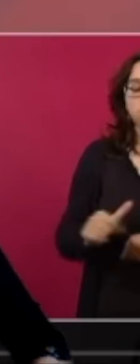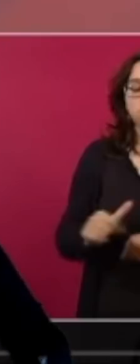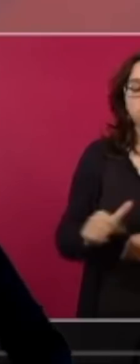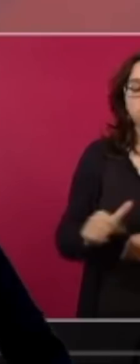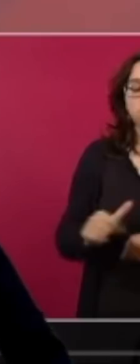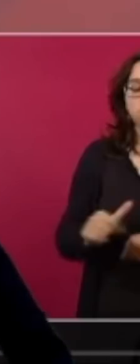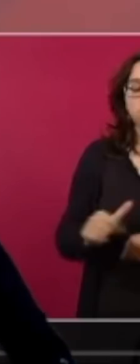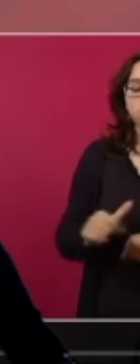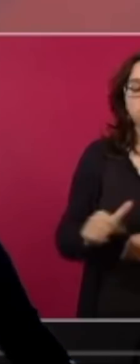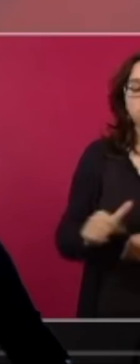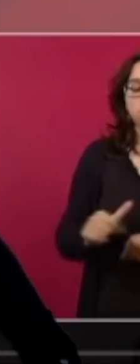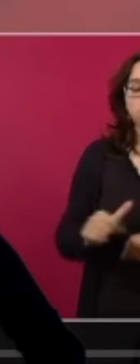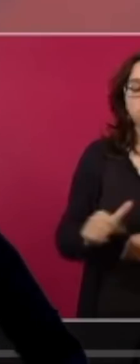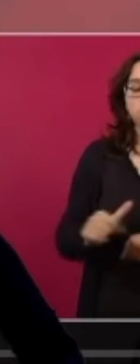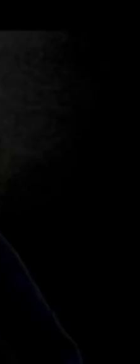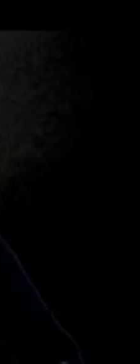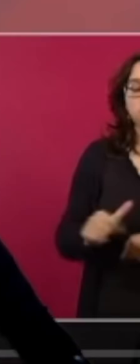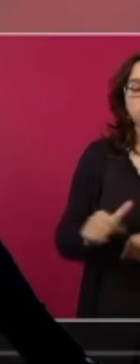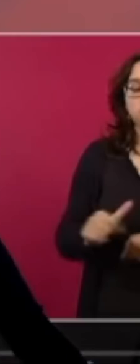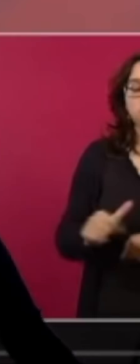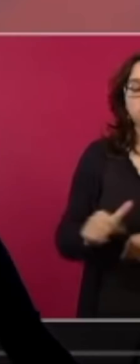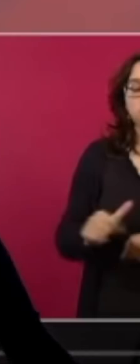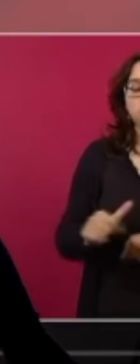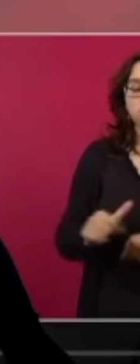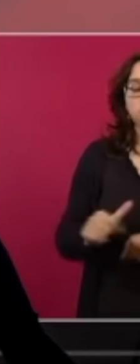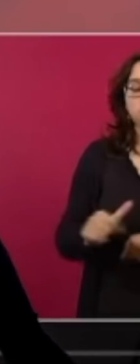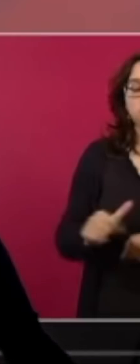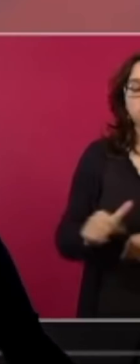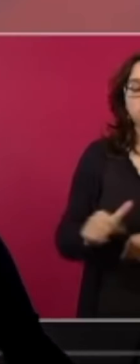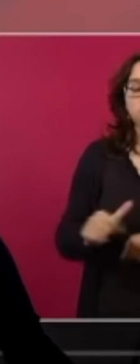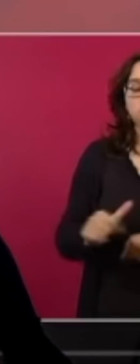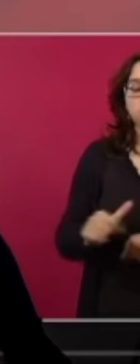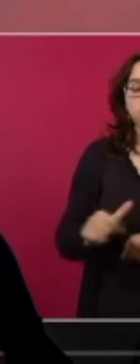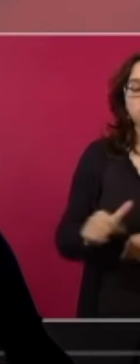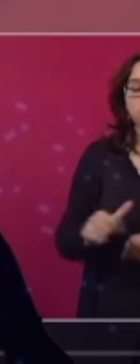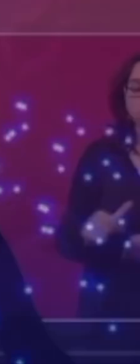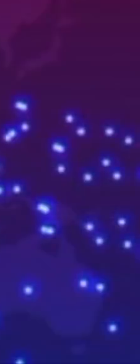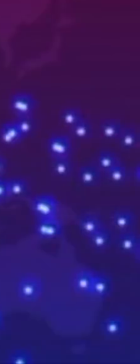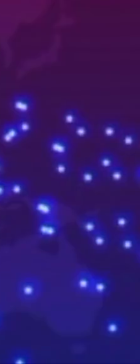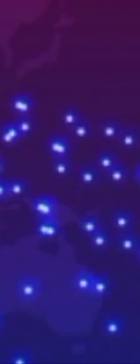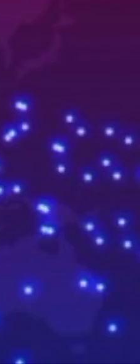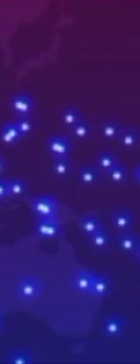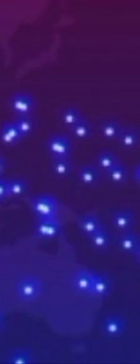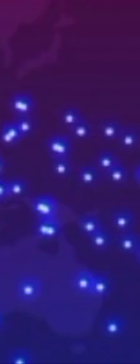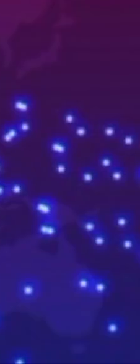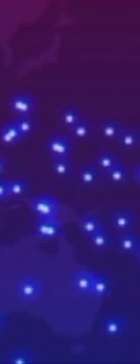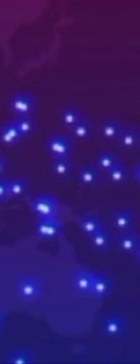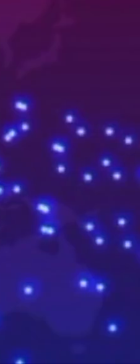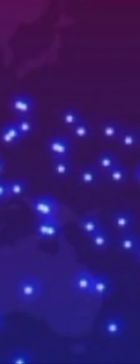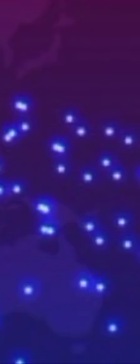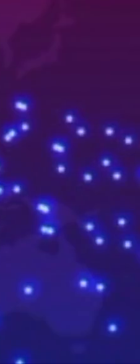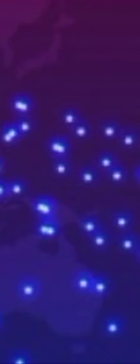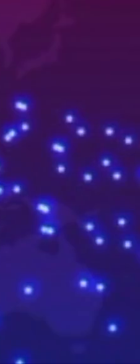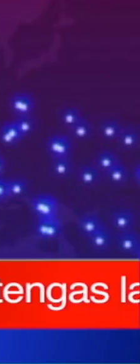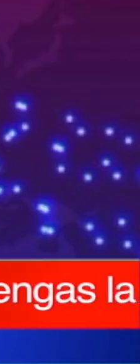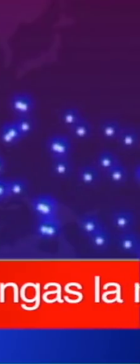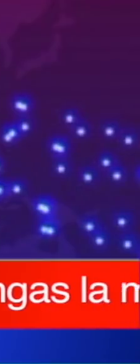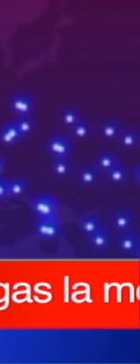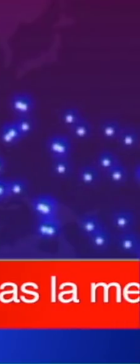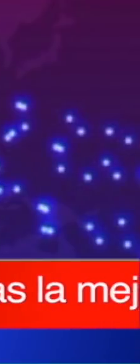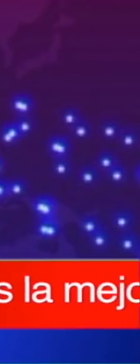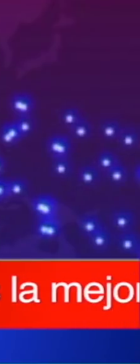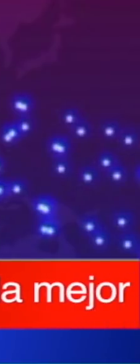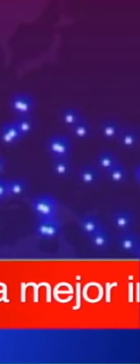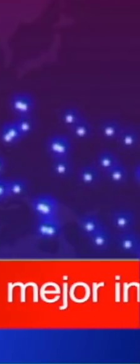dicho una y otra vez, pues esto nos demuestra la mezquindad de la oposición, que está desesperada y ya no saben qué hacer para golpetear